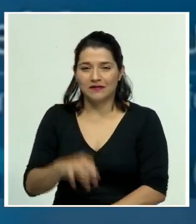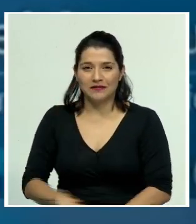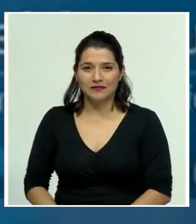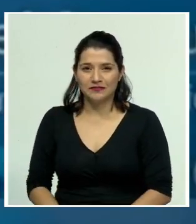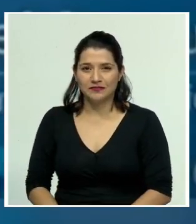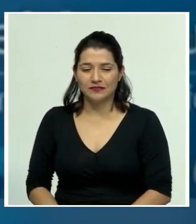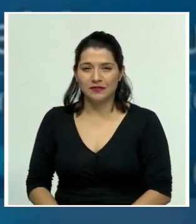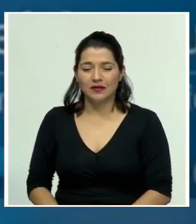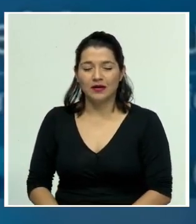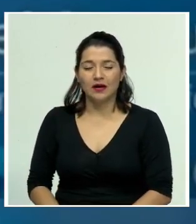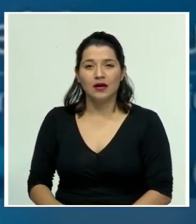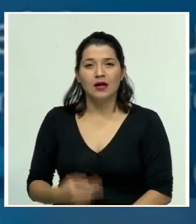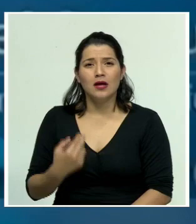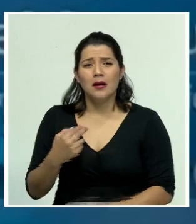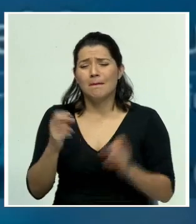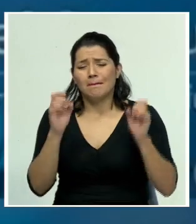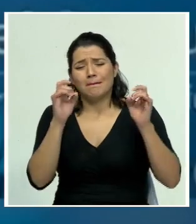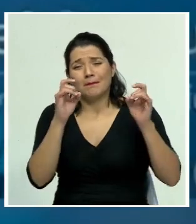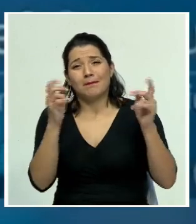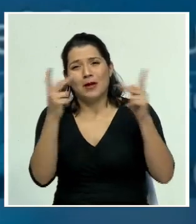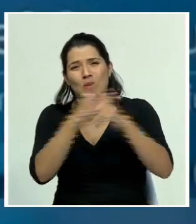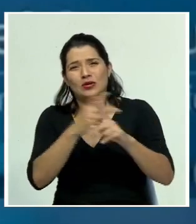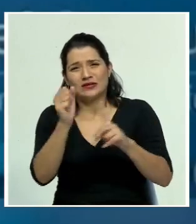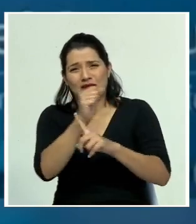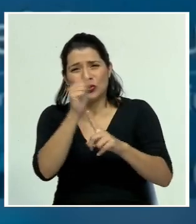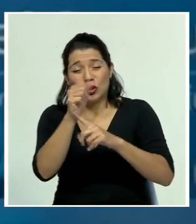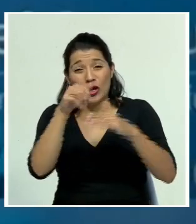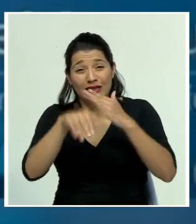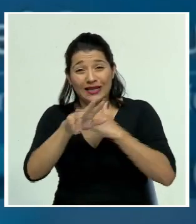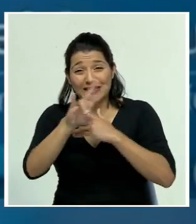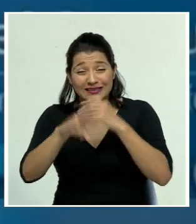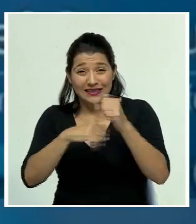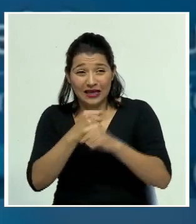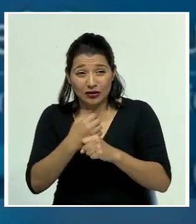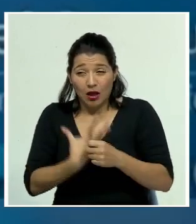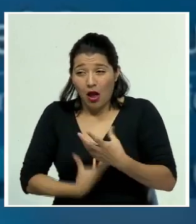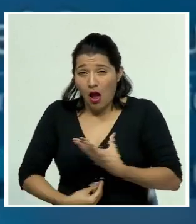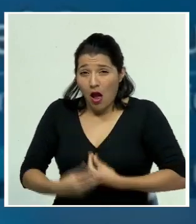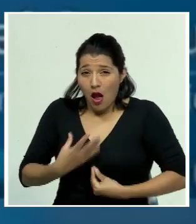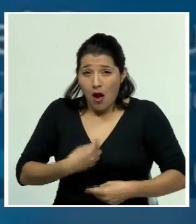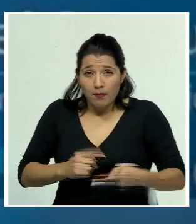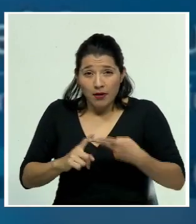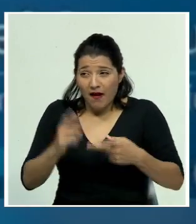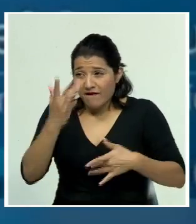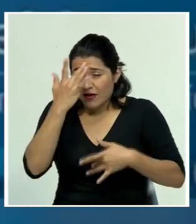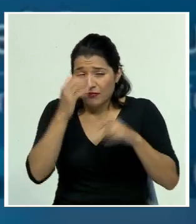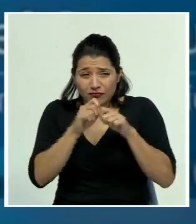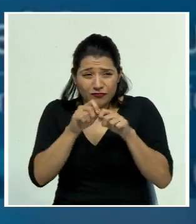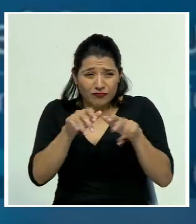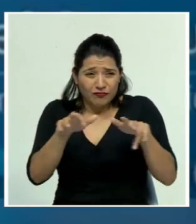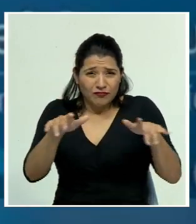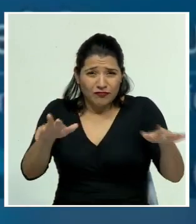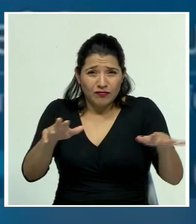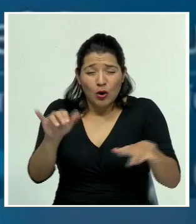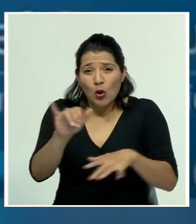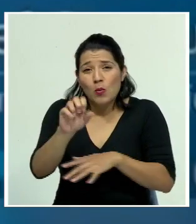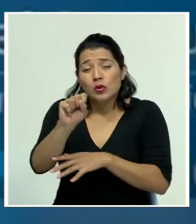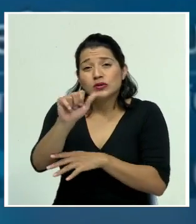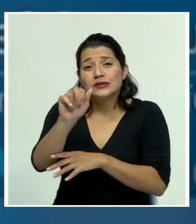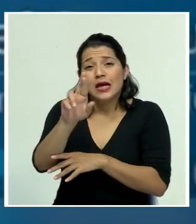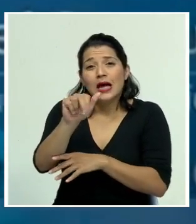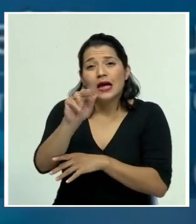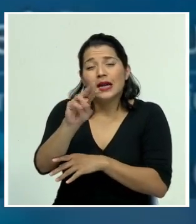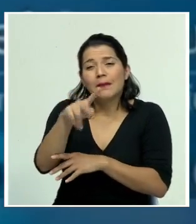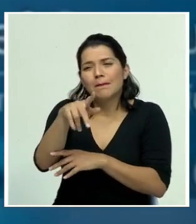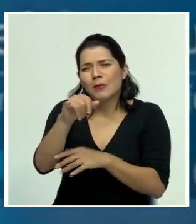Sufrimos la peor sequía en 37 años. Hay una crisis de desnutrición, una propagación de enfermedades prevenibles como diarrea aguda y sarampión.